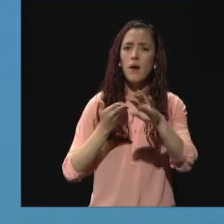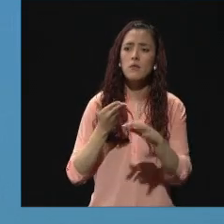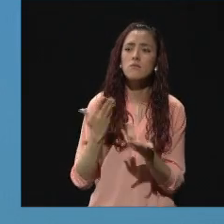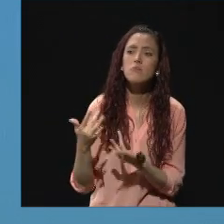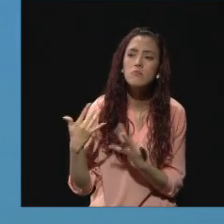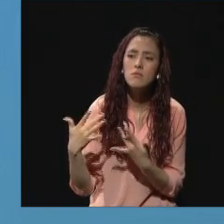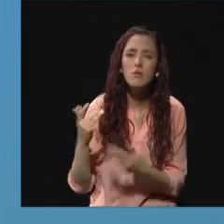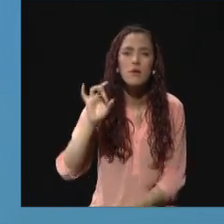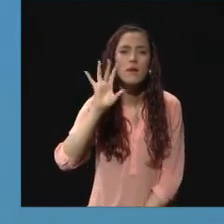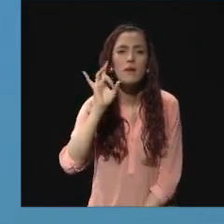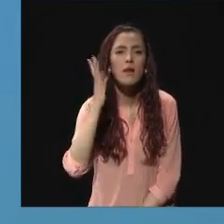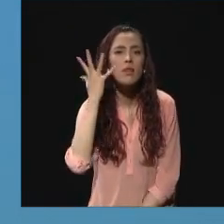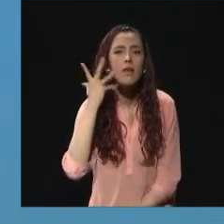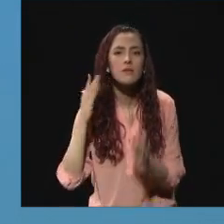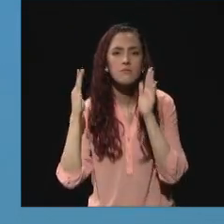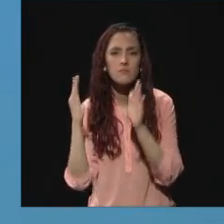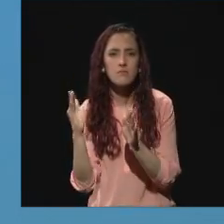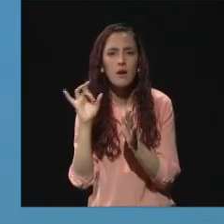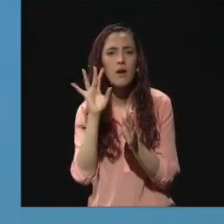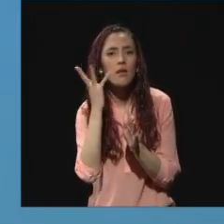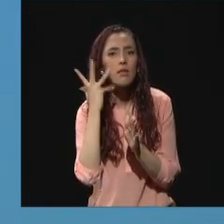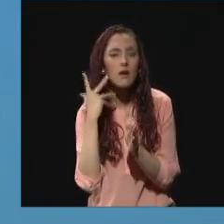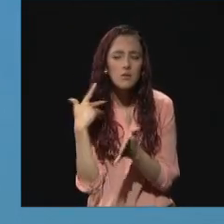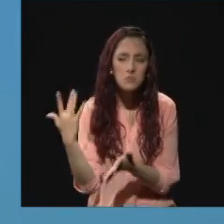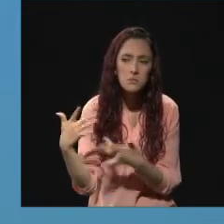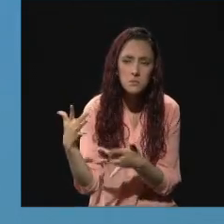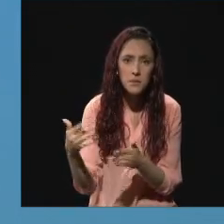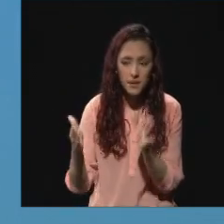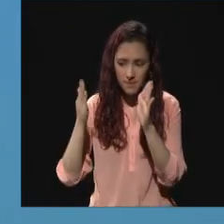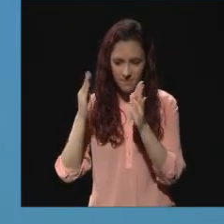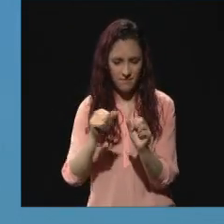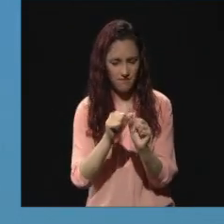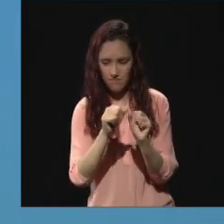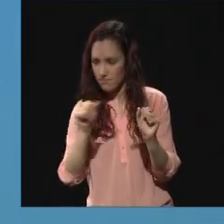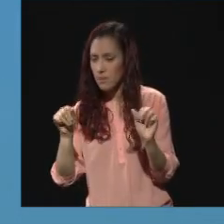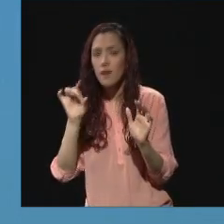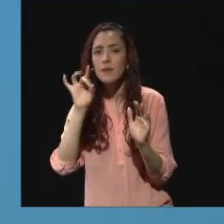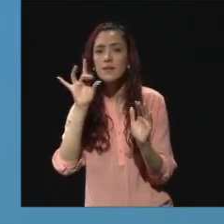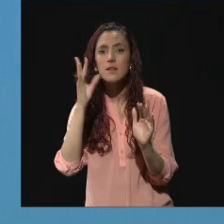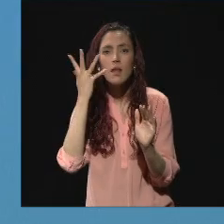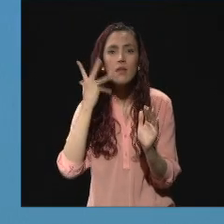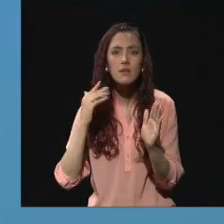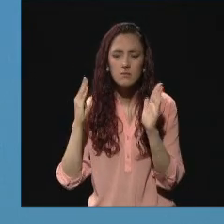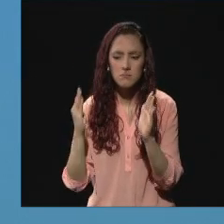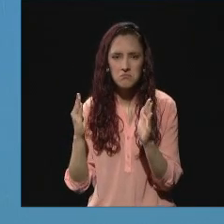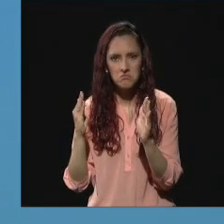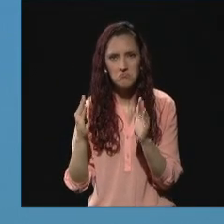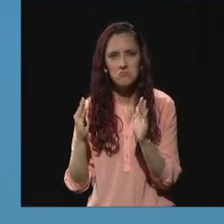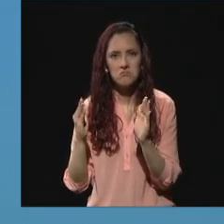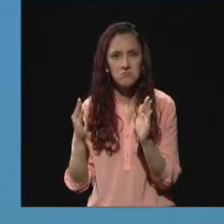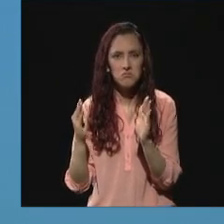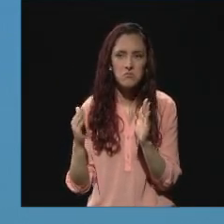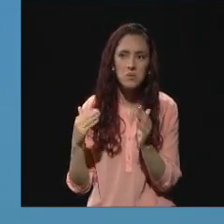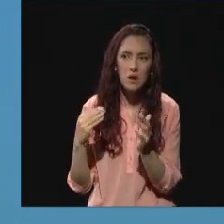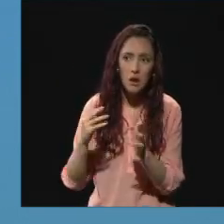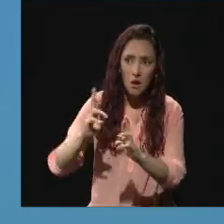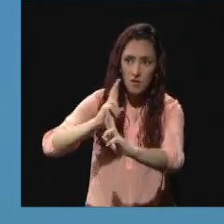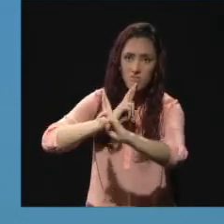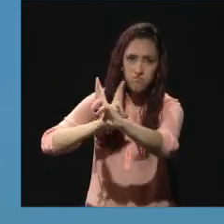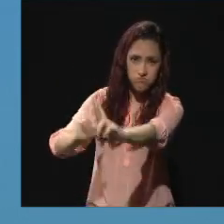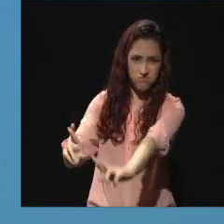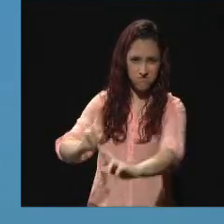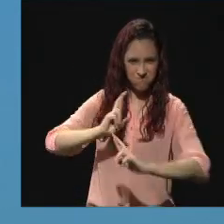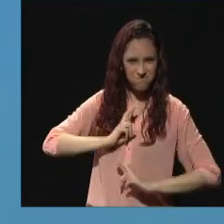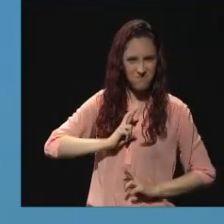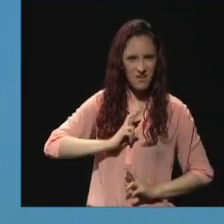resolver ese derecho a petición si dentro de los quince días o al finalizar los quince días se le contesta al usuario